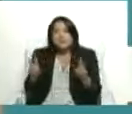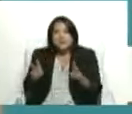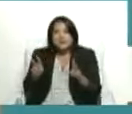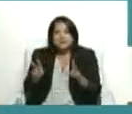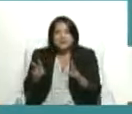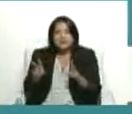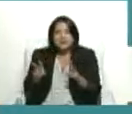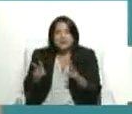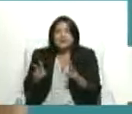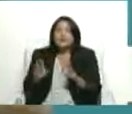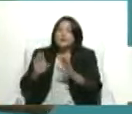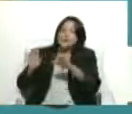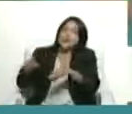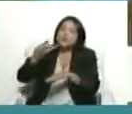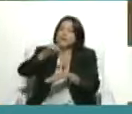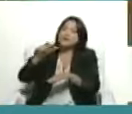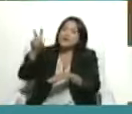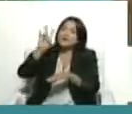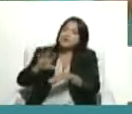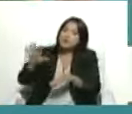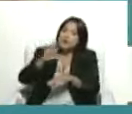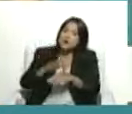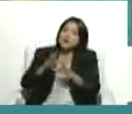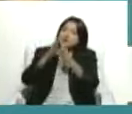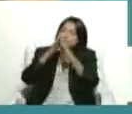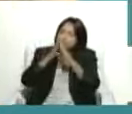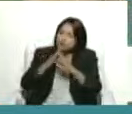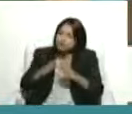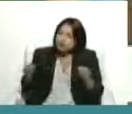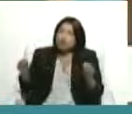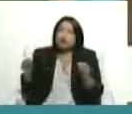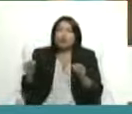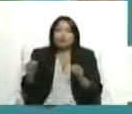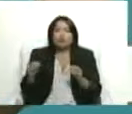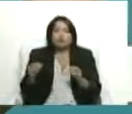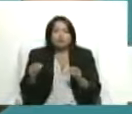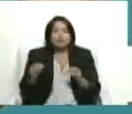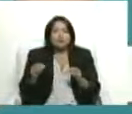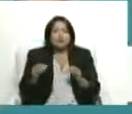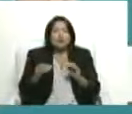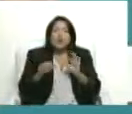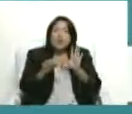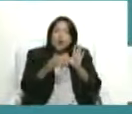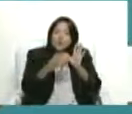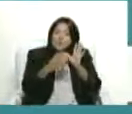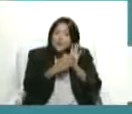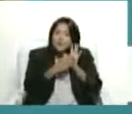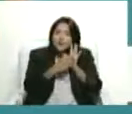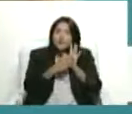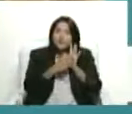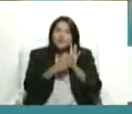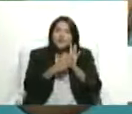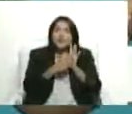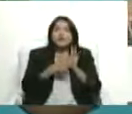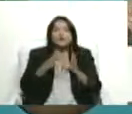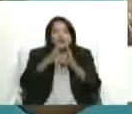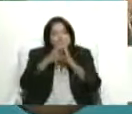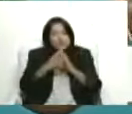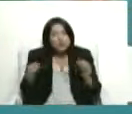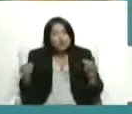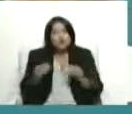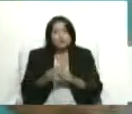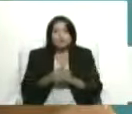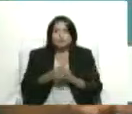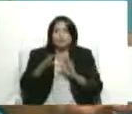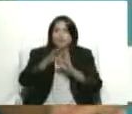defendiendo lo que es de los venezolanos. Todos los argumentos, todos los mapas, todos los expedientes que